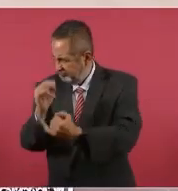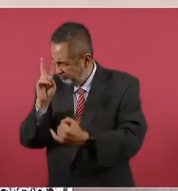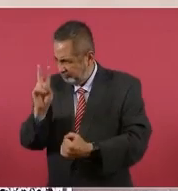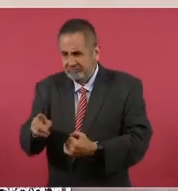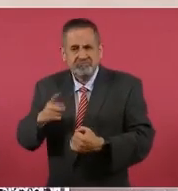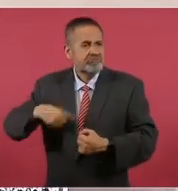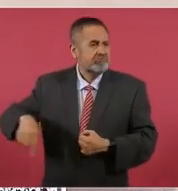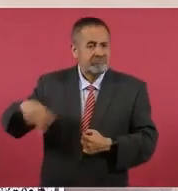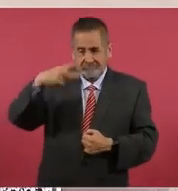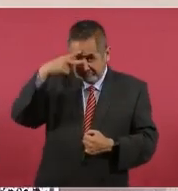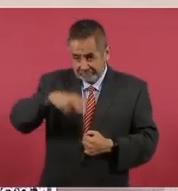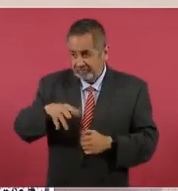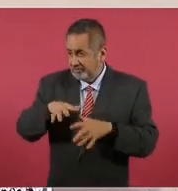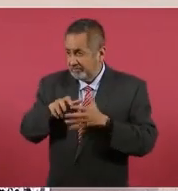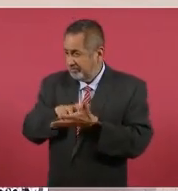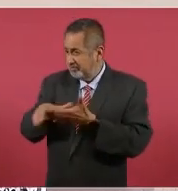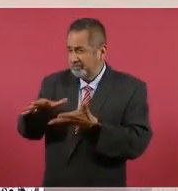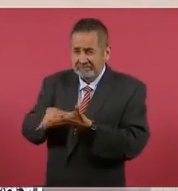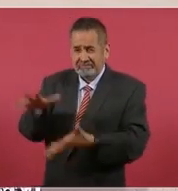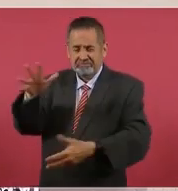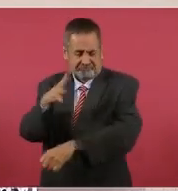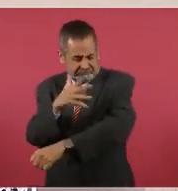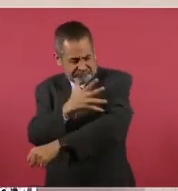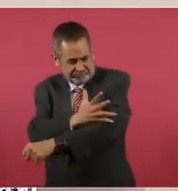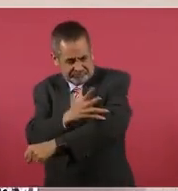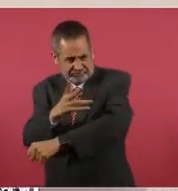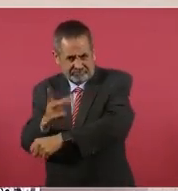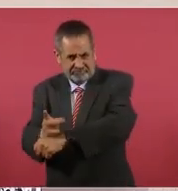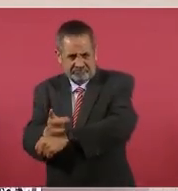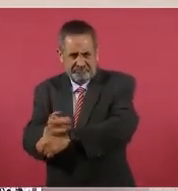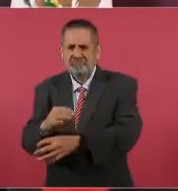mayor riqueza de México es la honestidad de su pueblo.